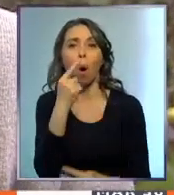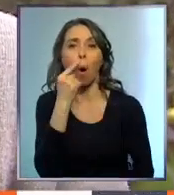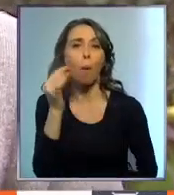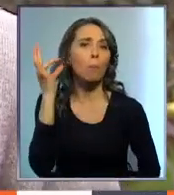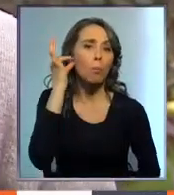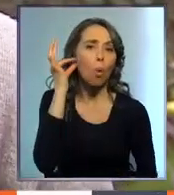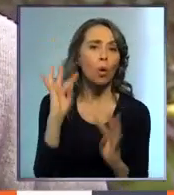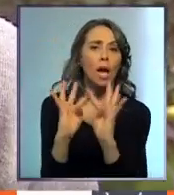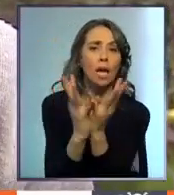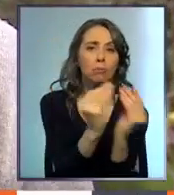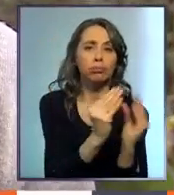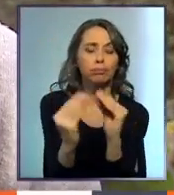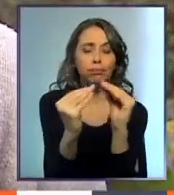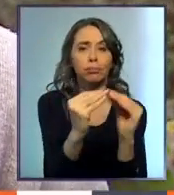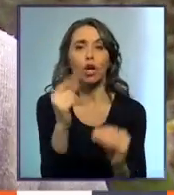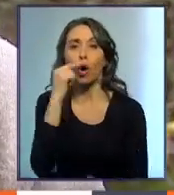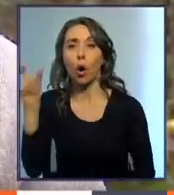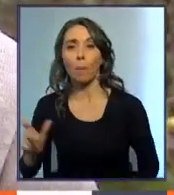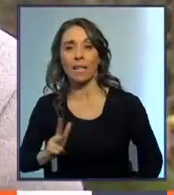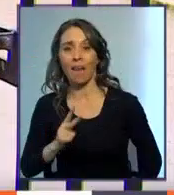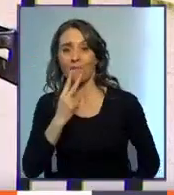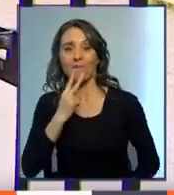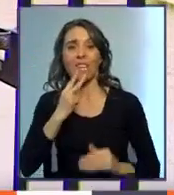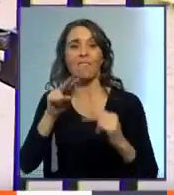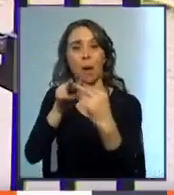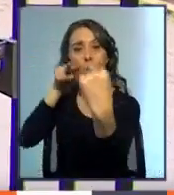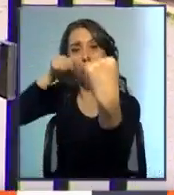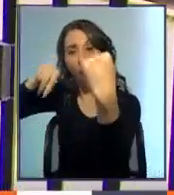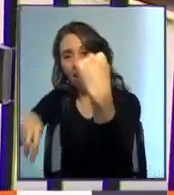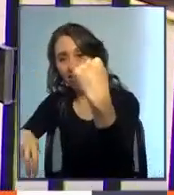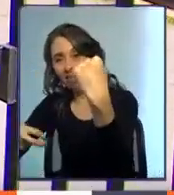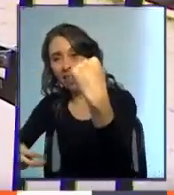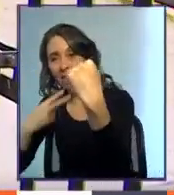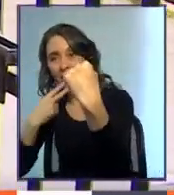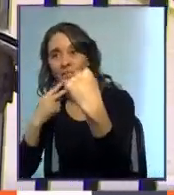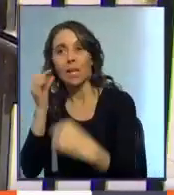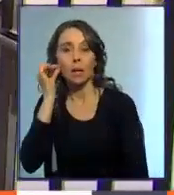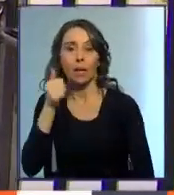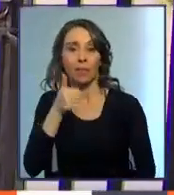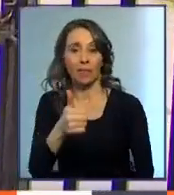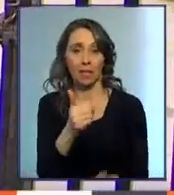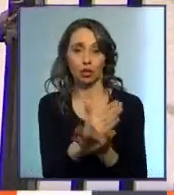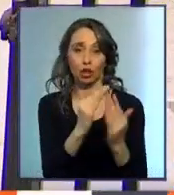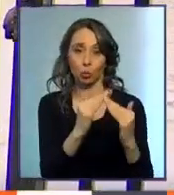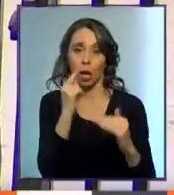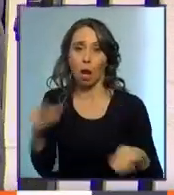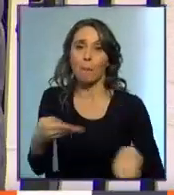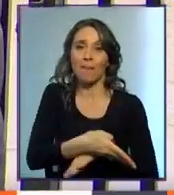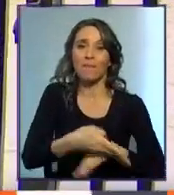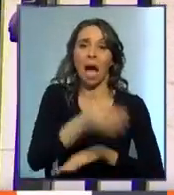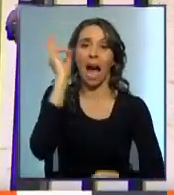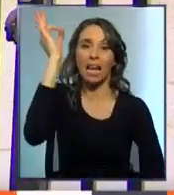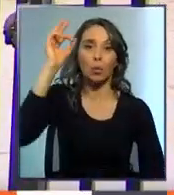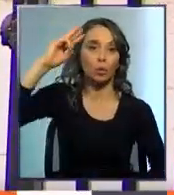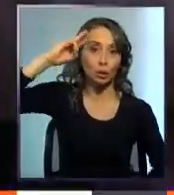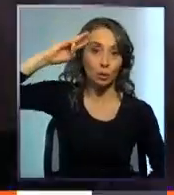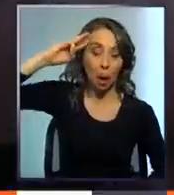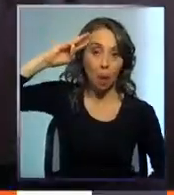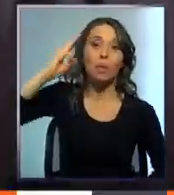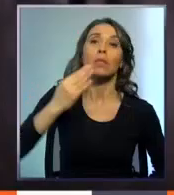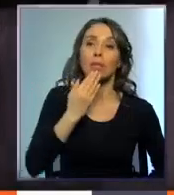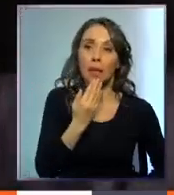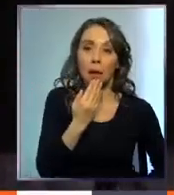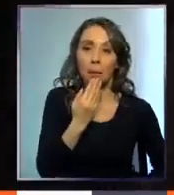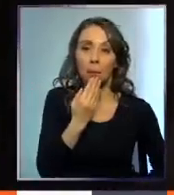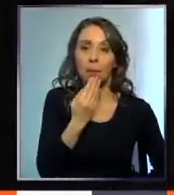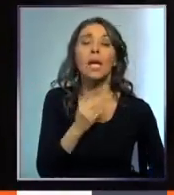lo que escuchó este caballero que vive acá bajo el puente. La directora del colegio donde Tomás asiste a sus reuniones de scout también fue parte